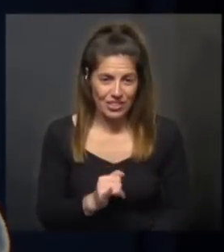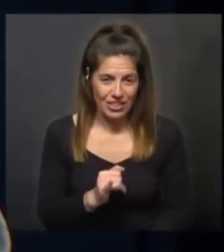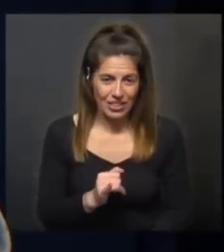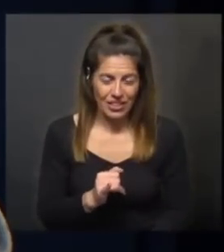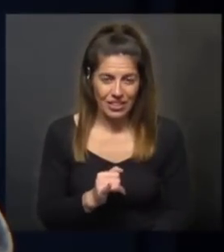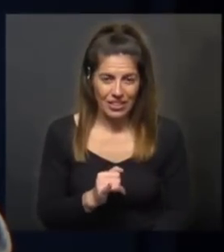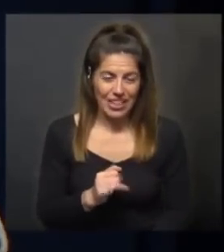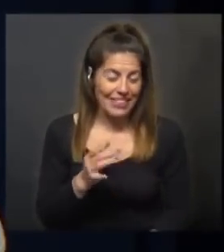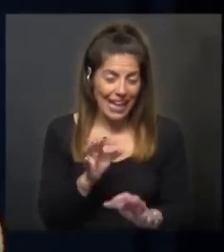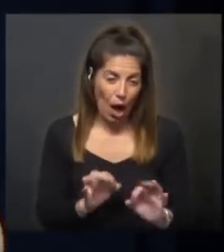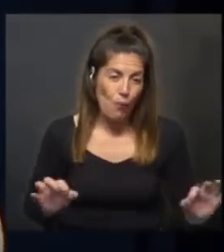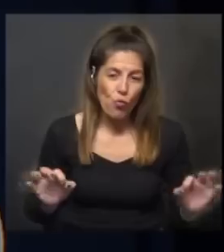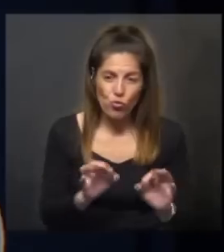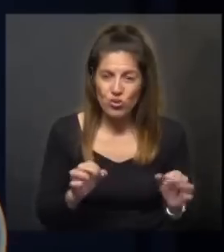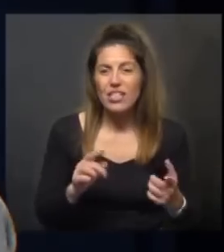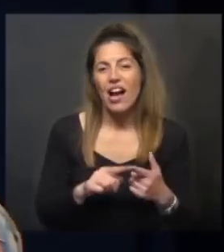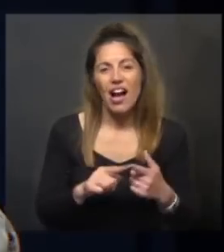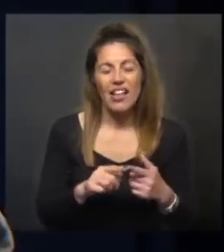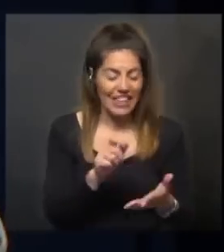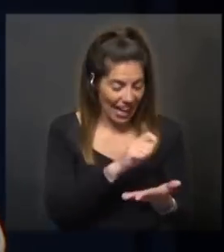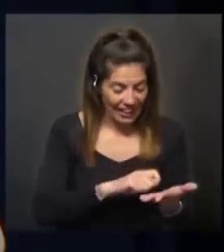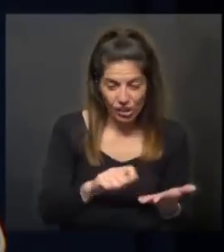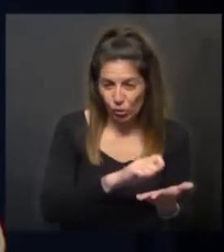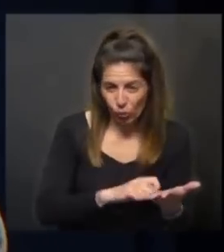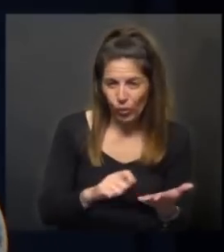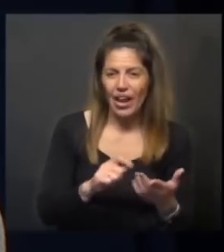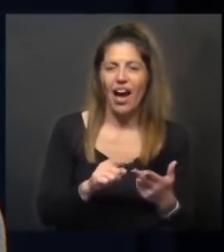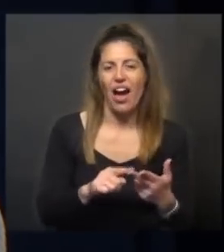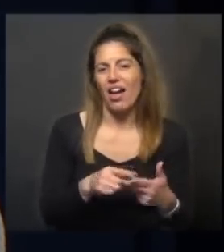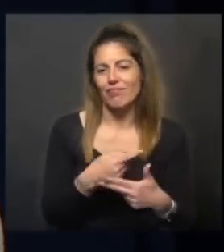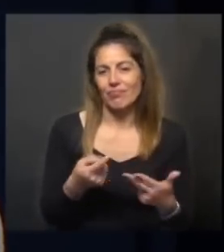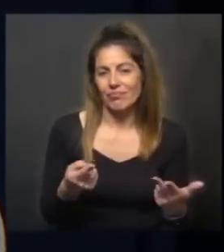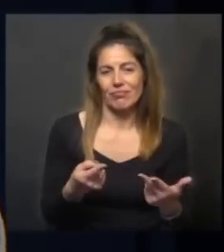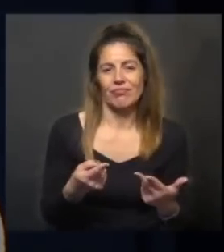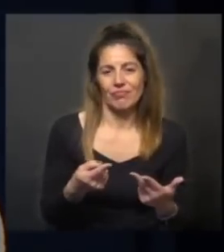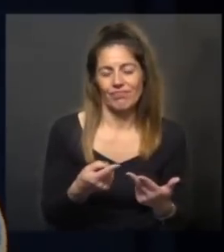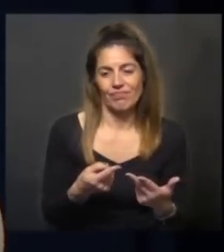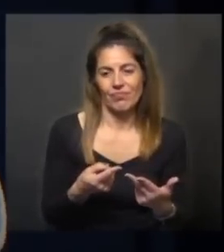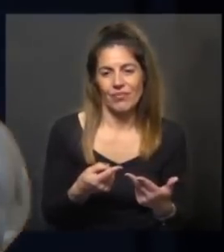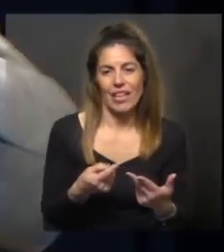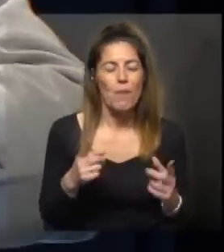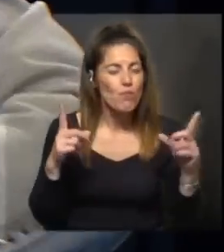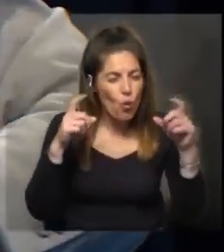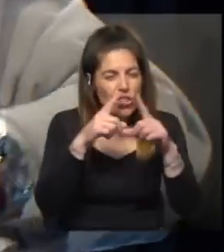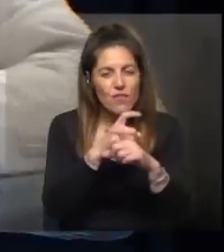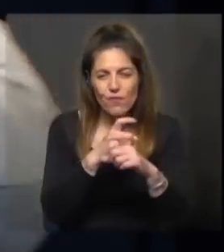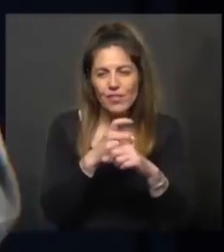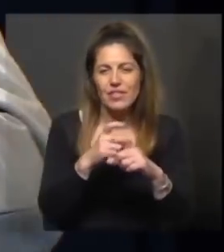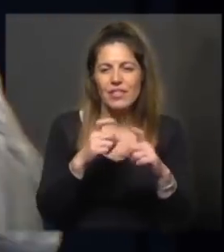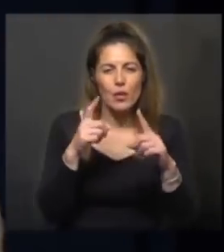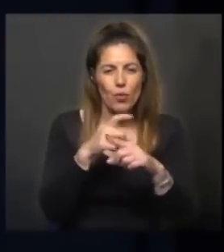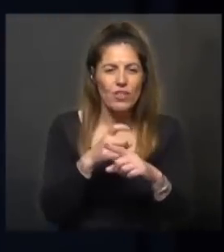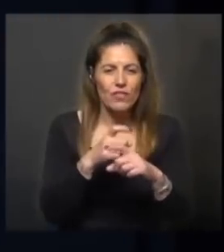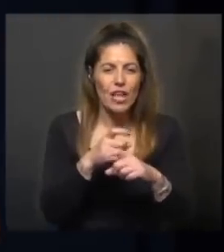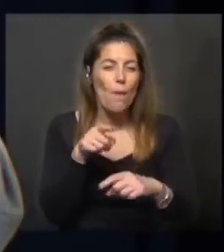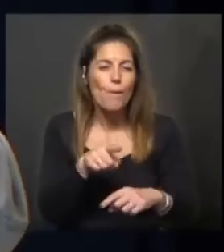de la música de de la escritura o sea es muy difícil y